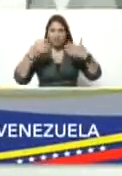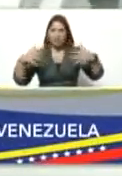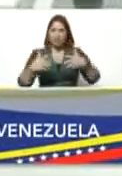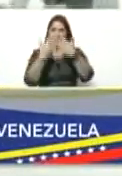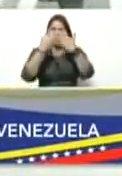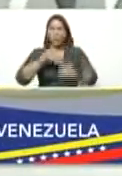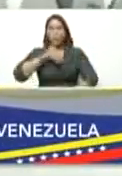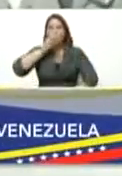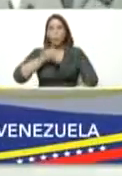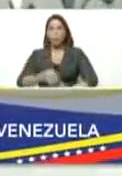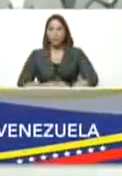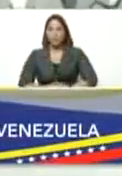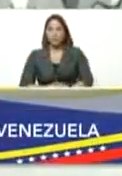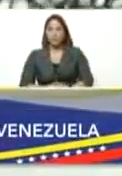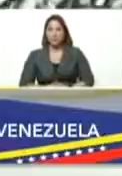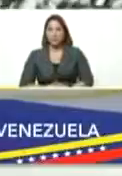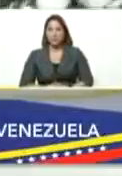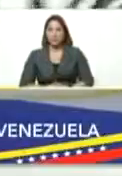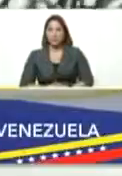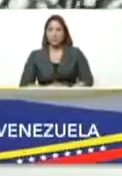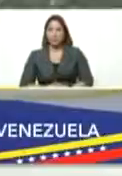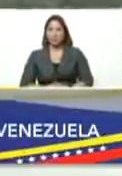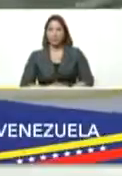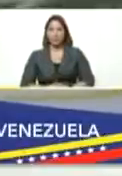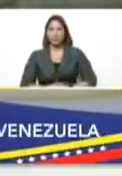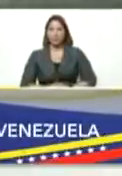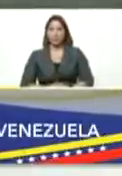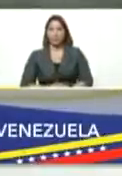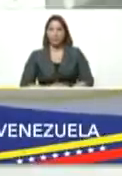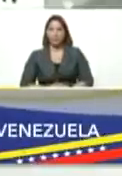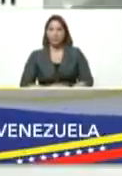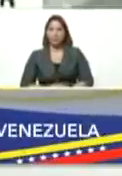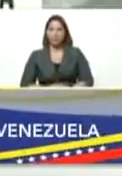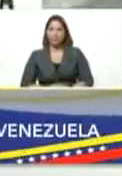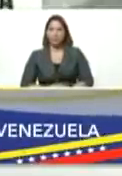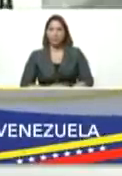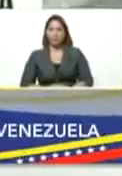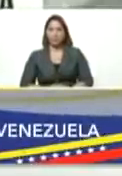Cilita! ¡Salud, salud, salud!